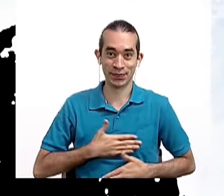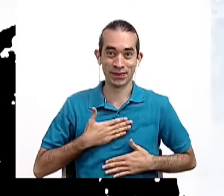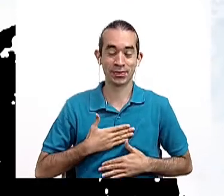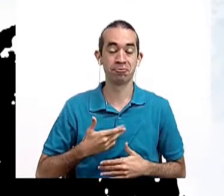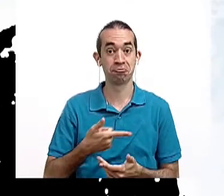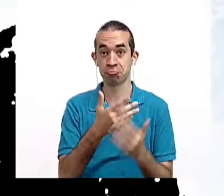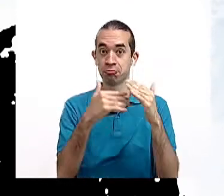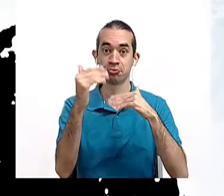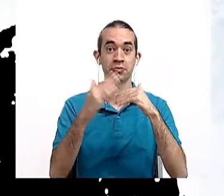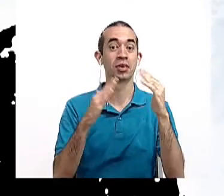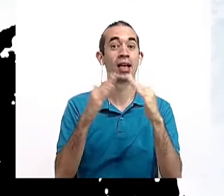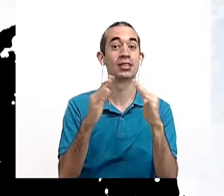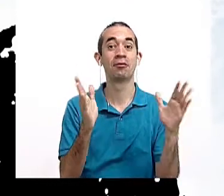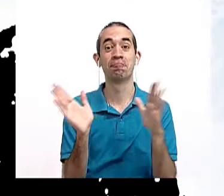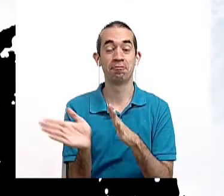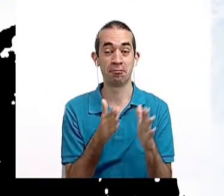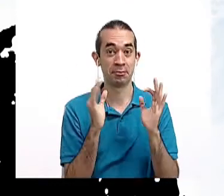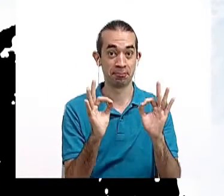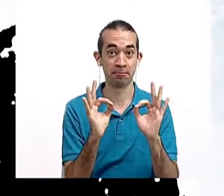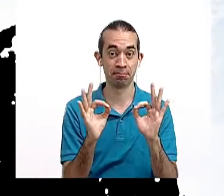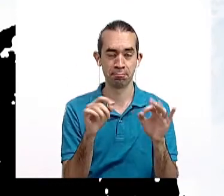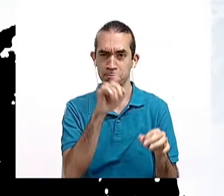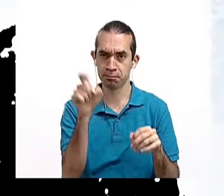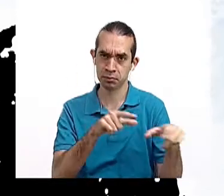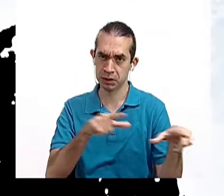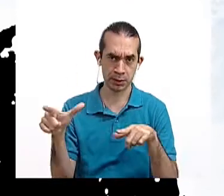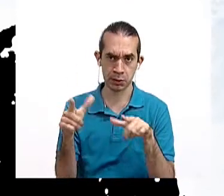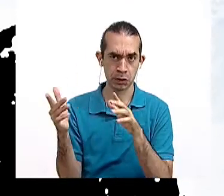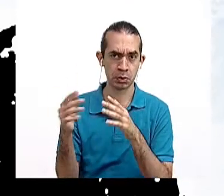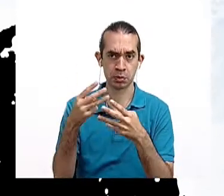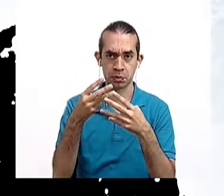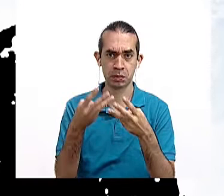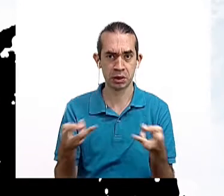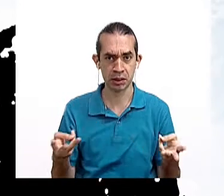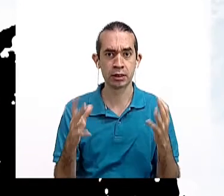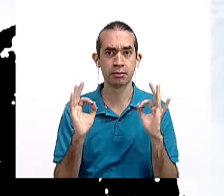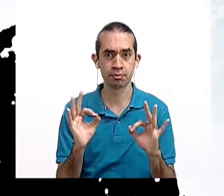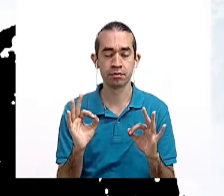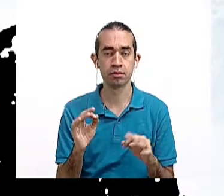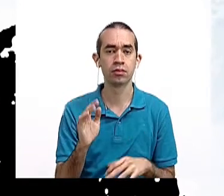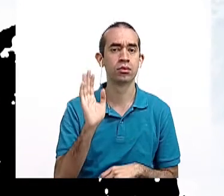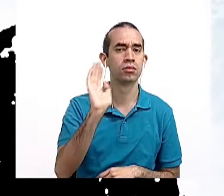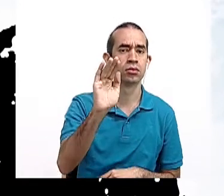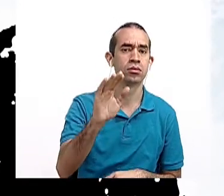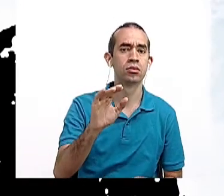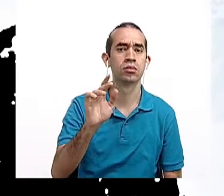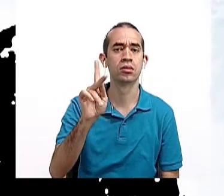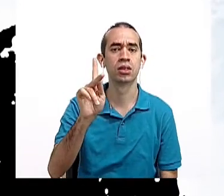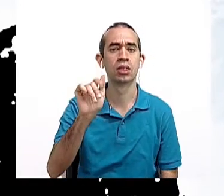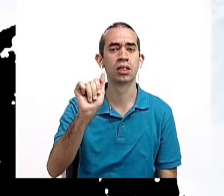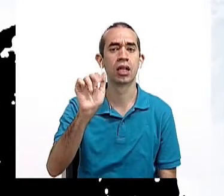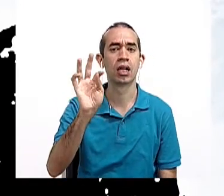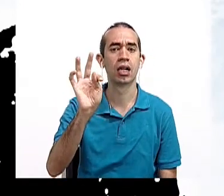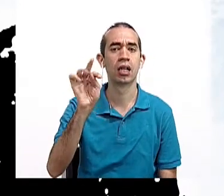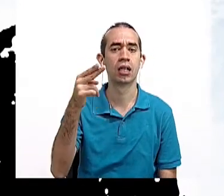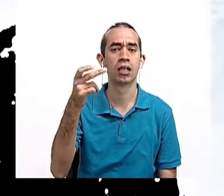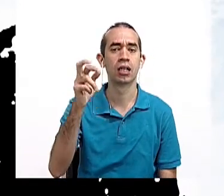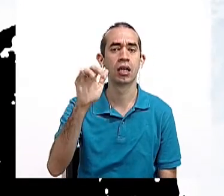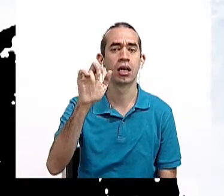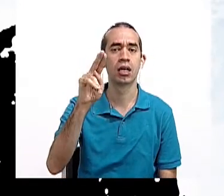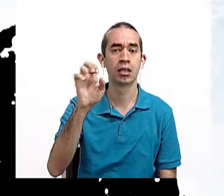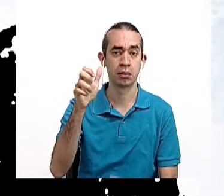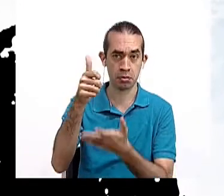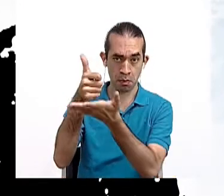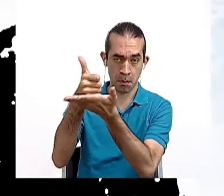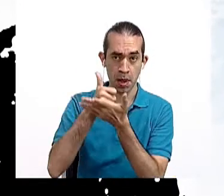en casa y preparados. ¿Estamos listos con todos los materiales? A ver, al estudiante Katherine, vamos a ver si me ayuda a repasar